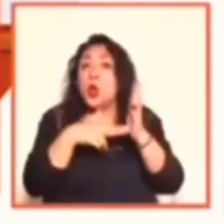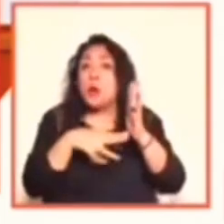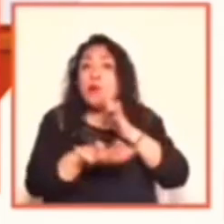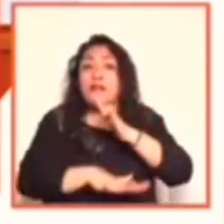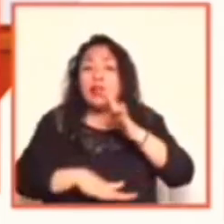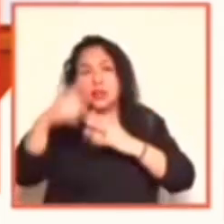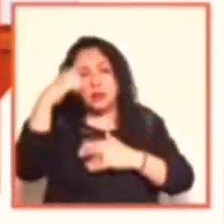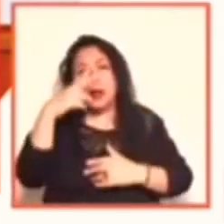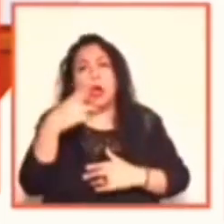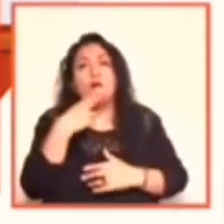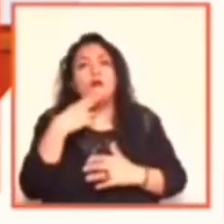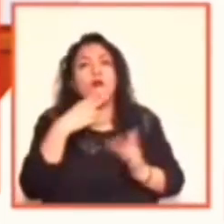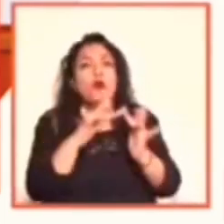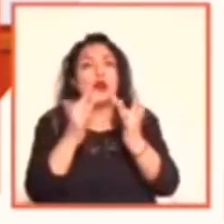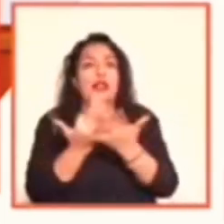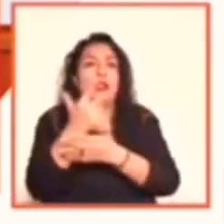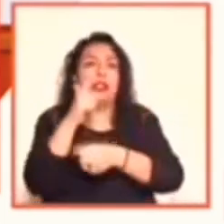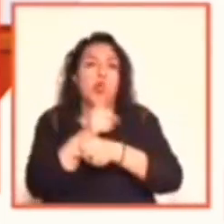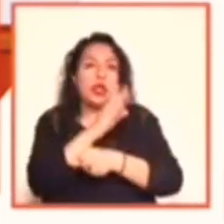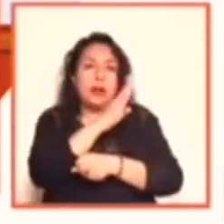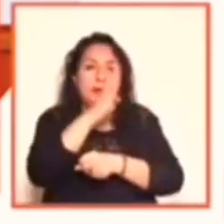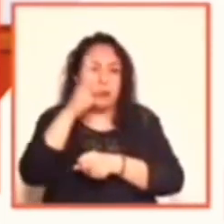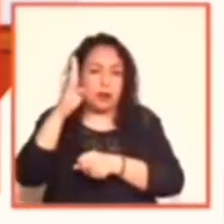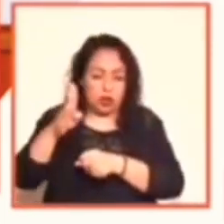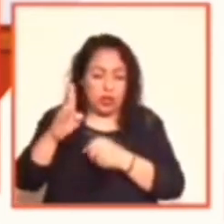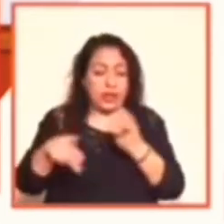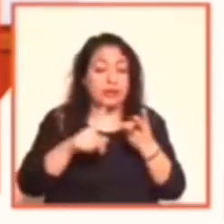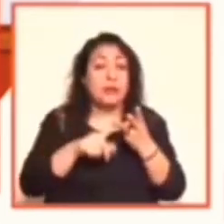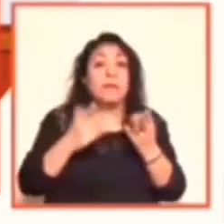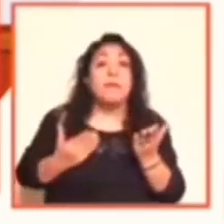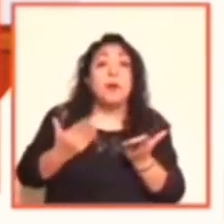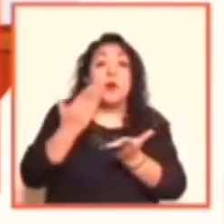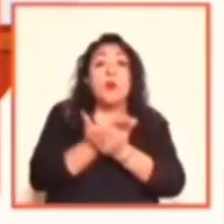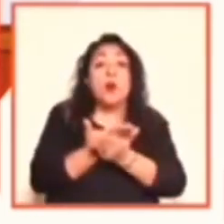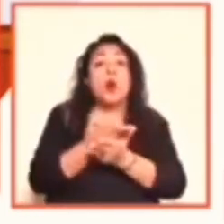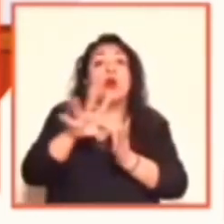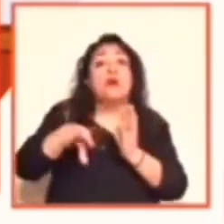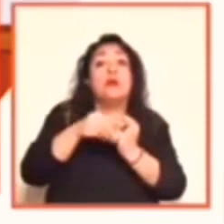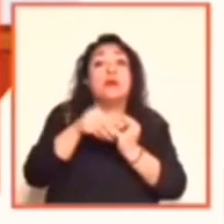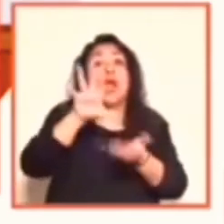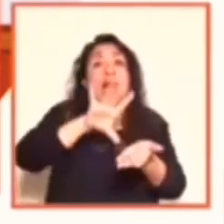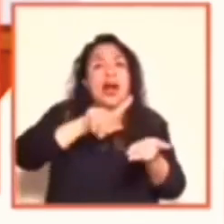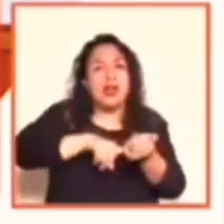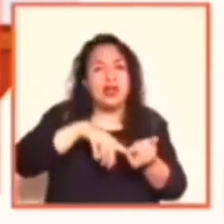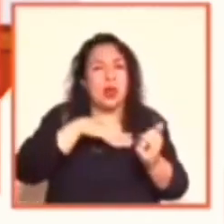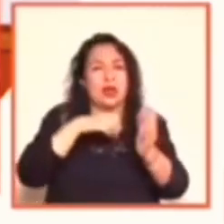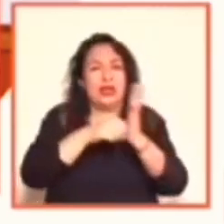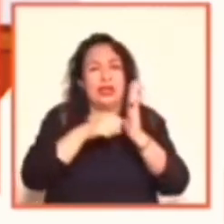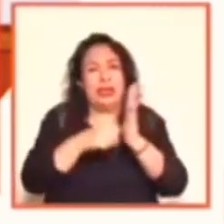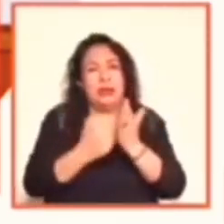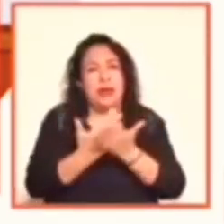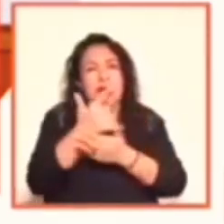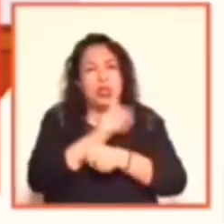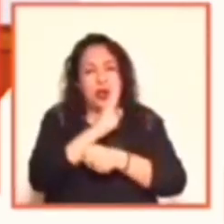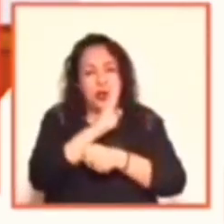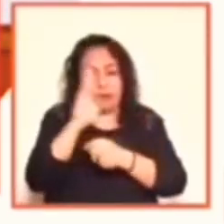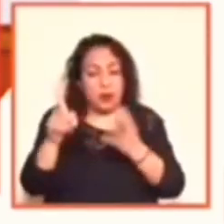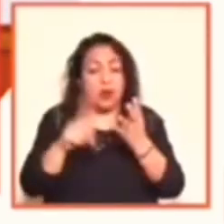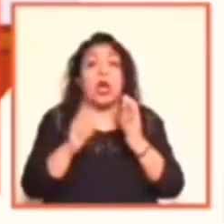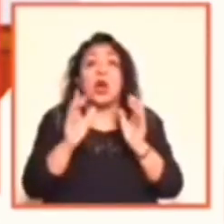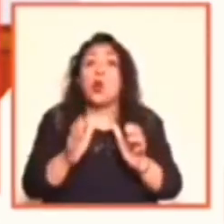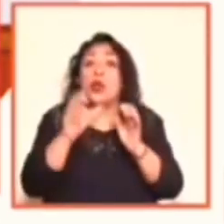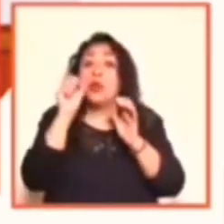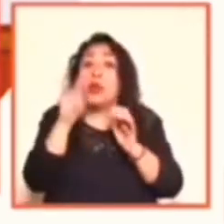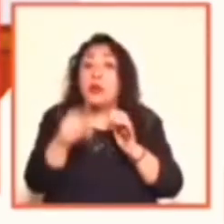funcionamiento de la Red Nacional de Bibliotecas Públicas, propone la integración del Sistema Nacional de Bibliotecas y previene el cuidado del